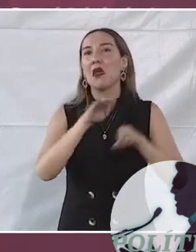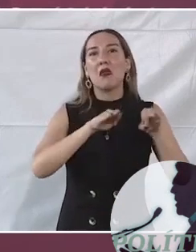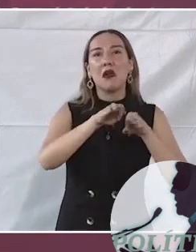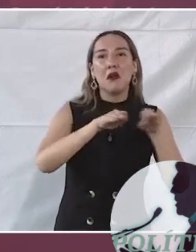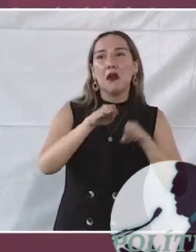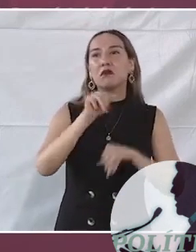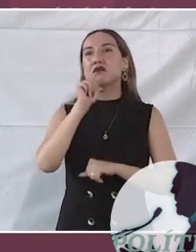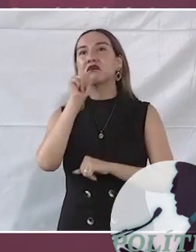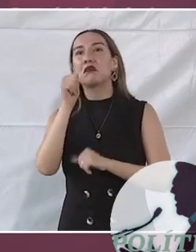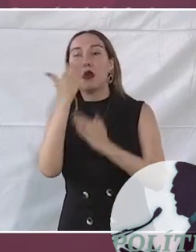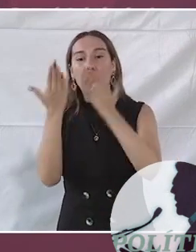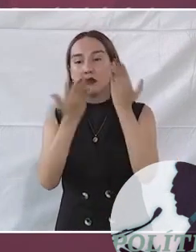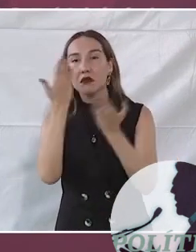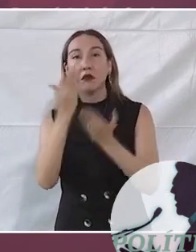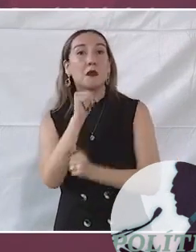despectiva.